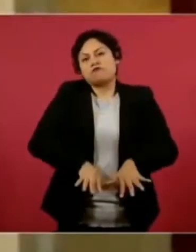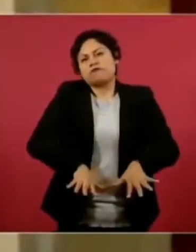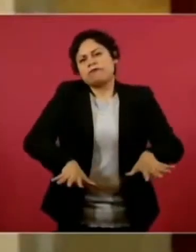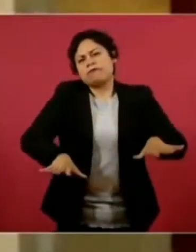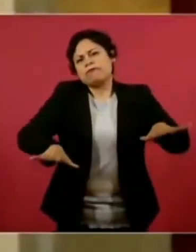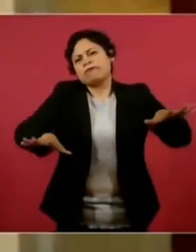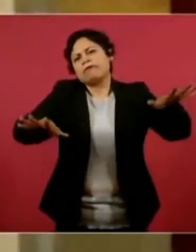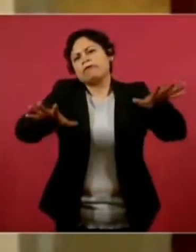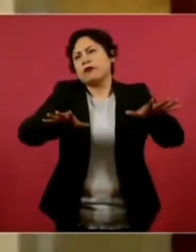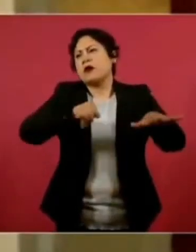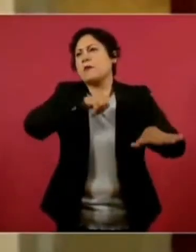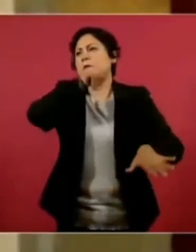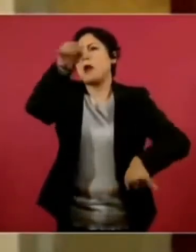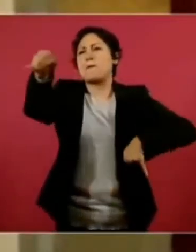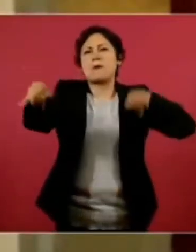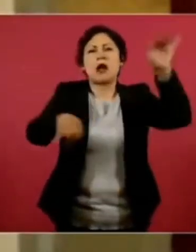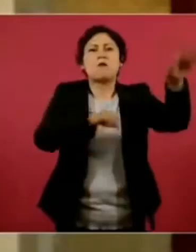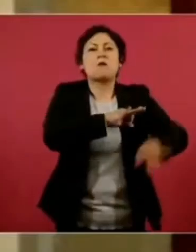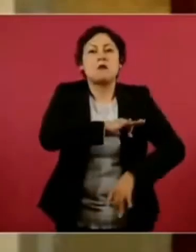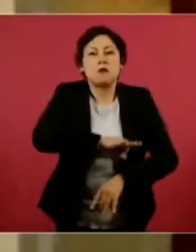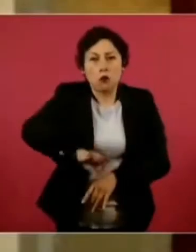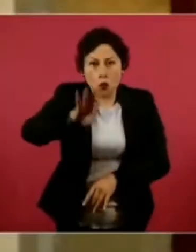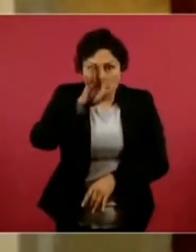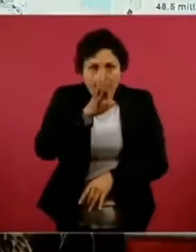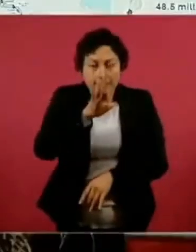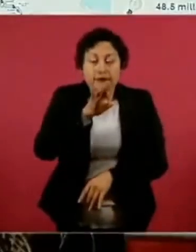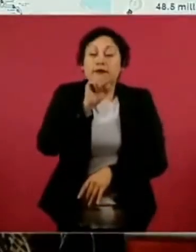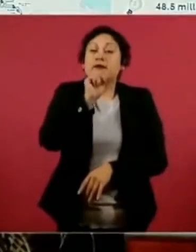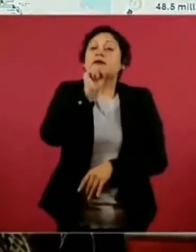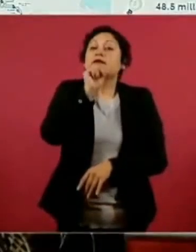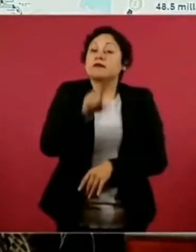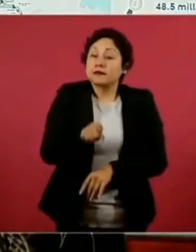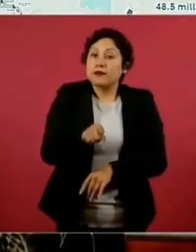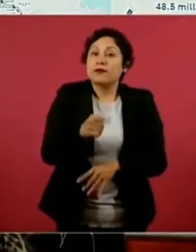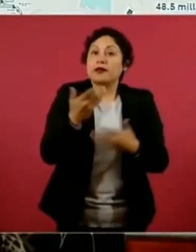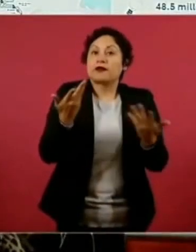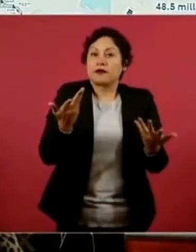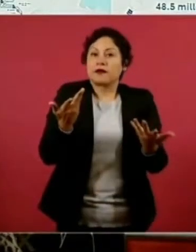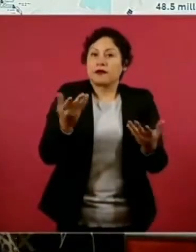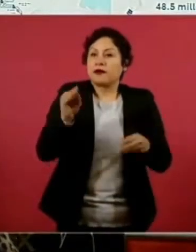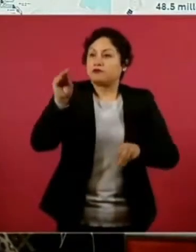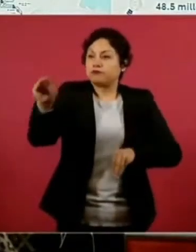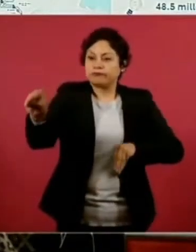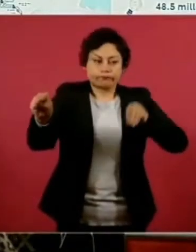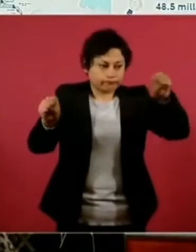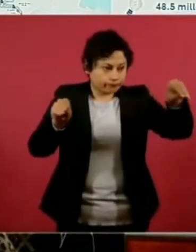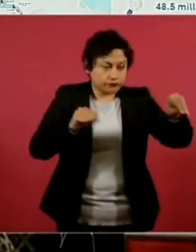de grandes consumos y sobre todo, cuál es la manera adecuada en la que